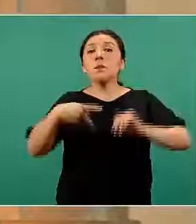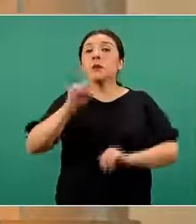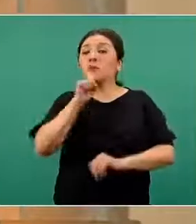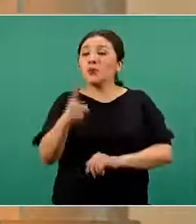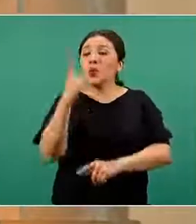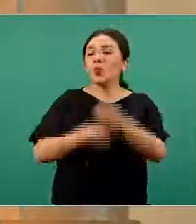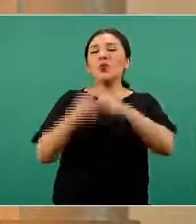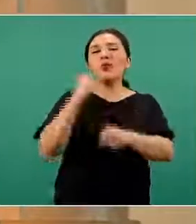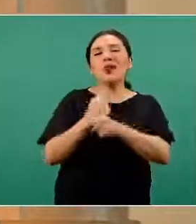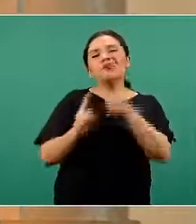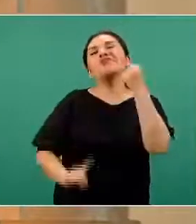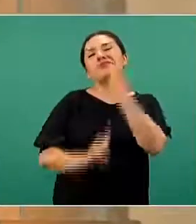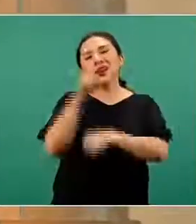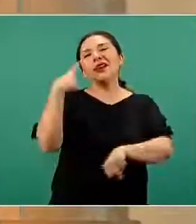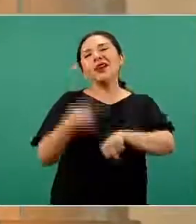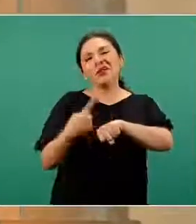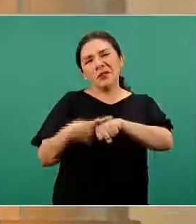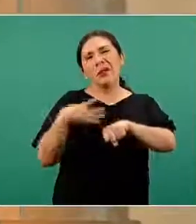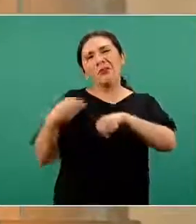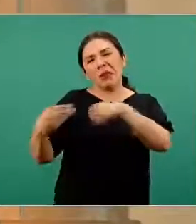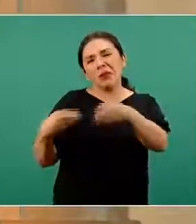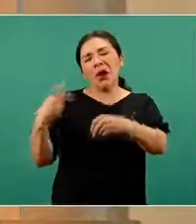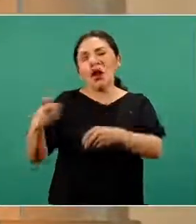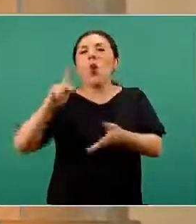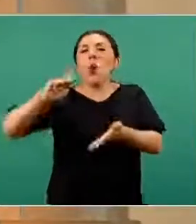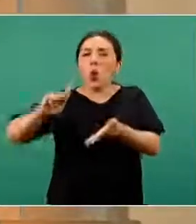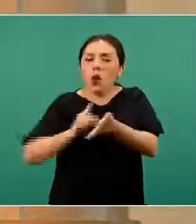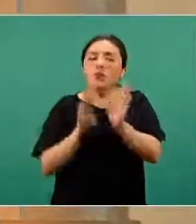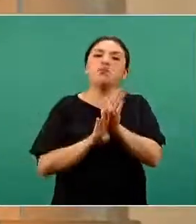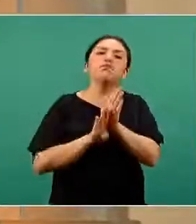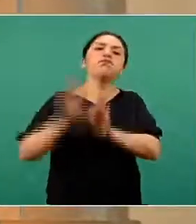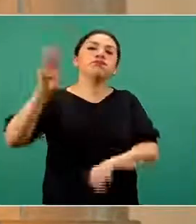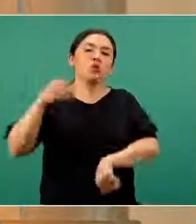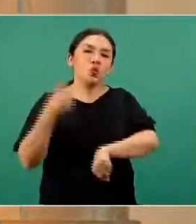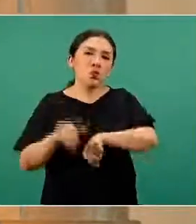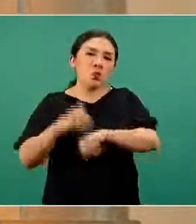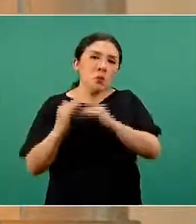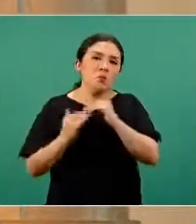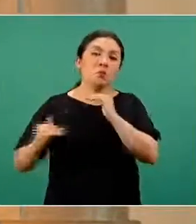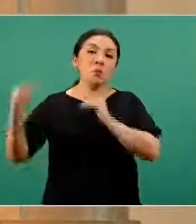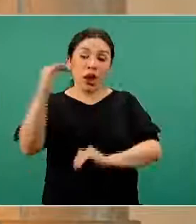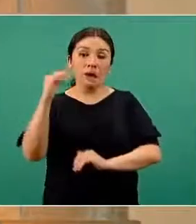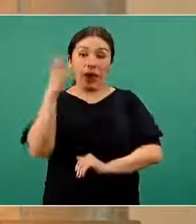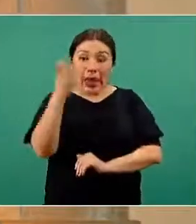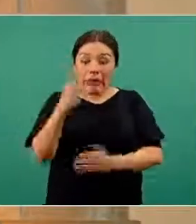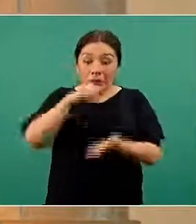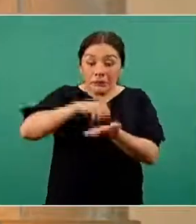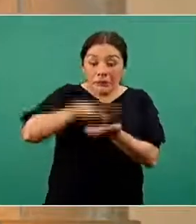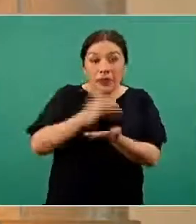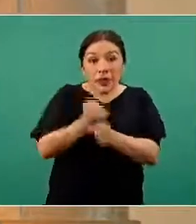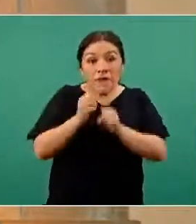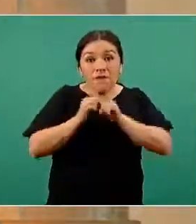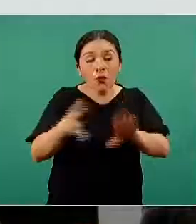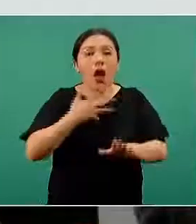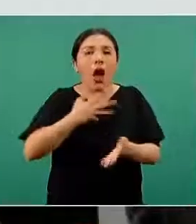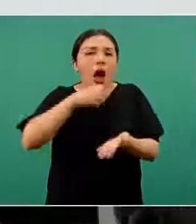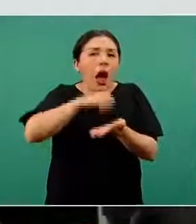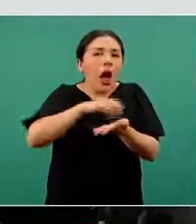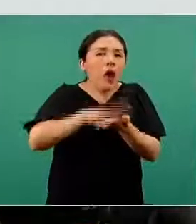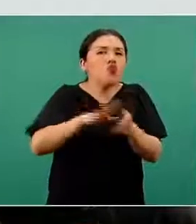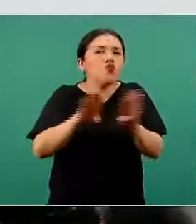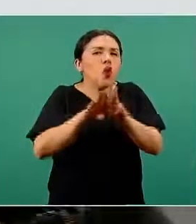por el efecto de la pandemia, se disparan estas cifras. Estos son datos